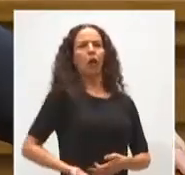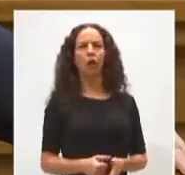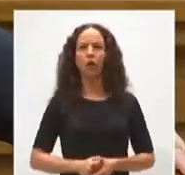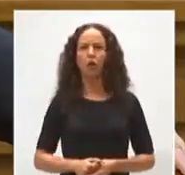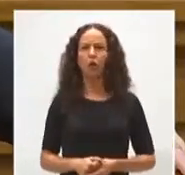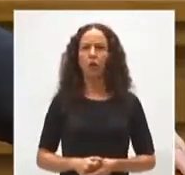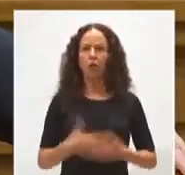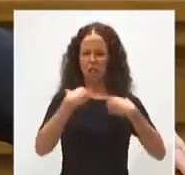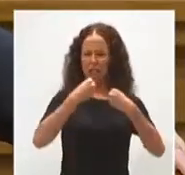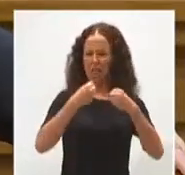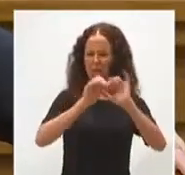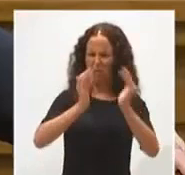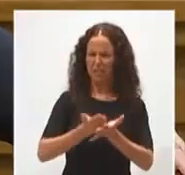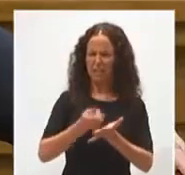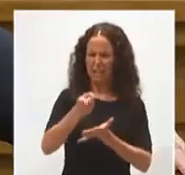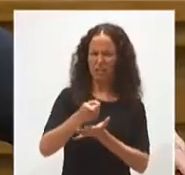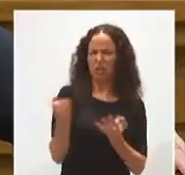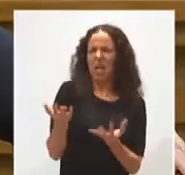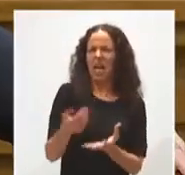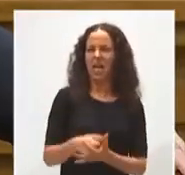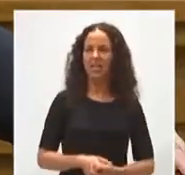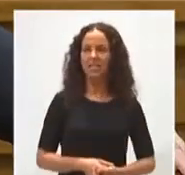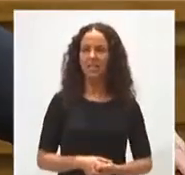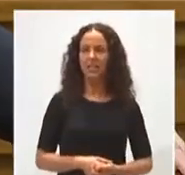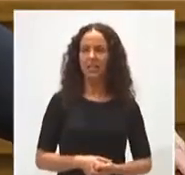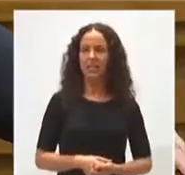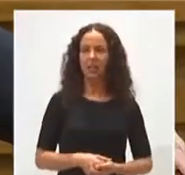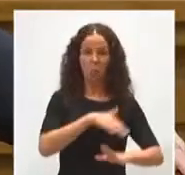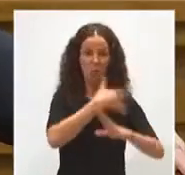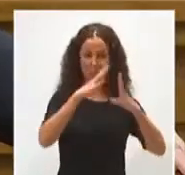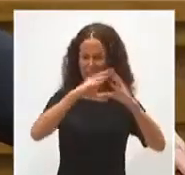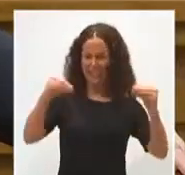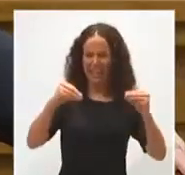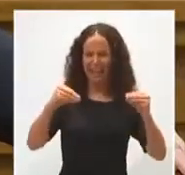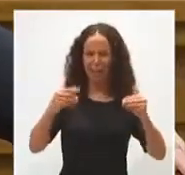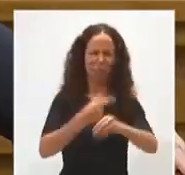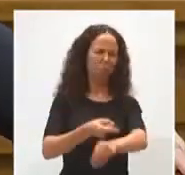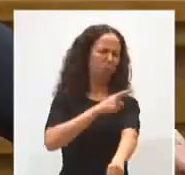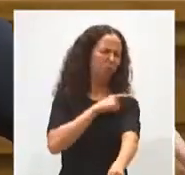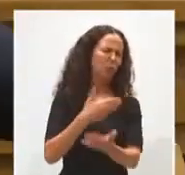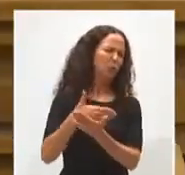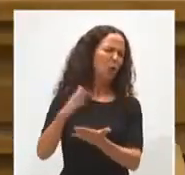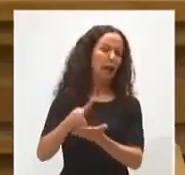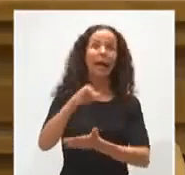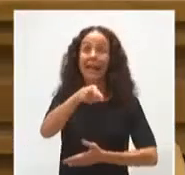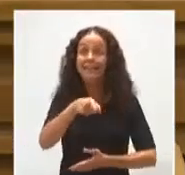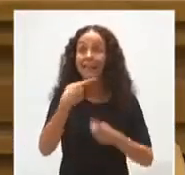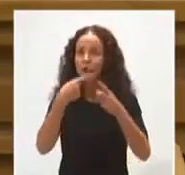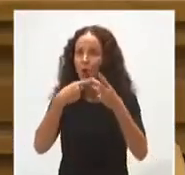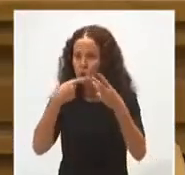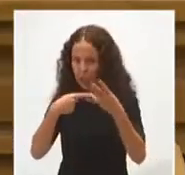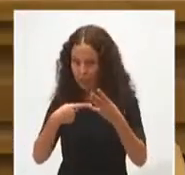sanidad universal y que sobraban universidades qué es eso de que todo el mundo quiera tener los que sólo escuchan aquí